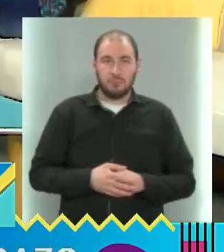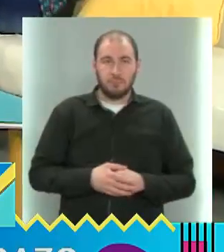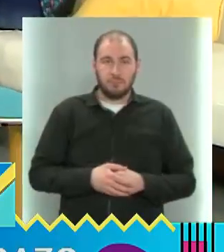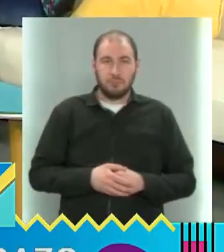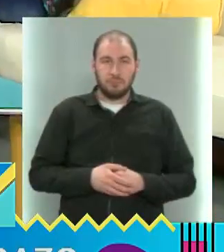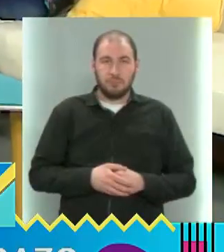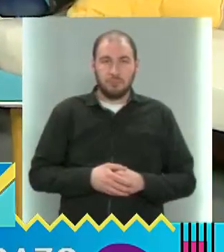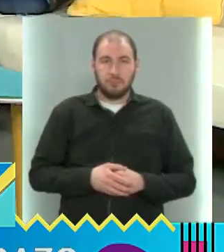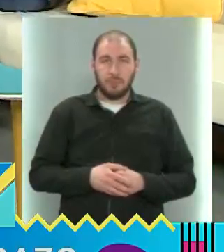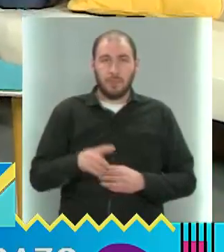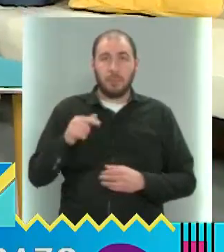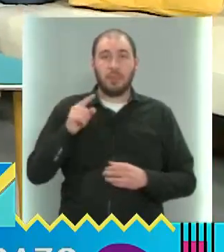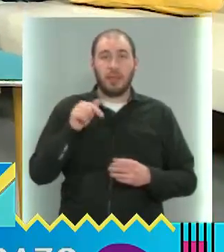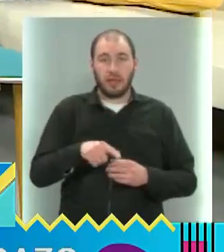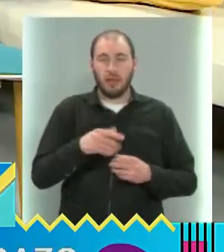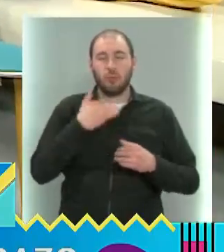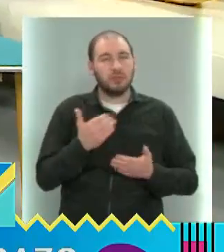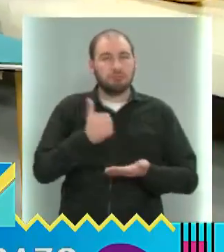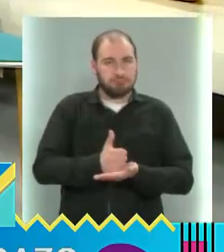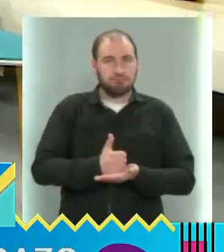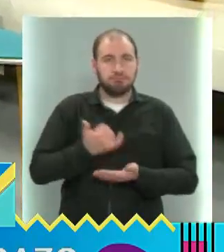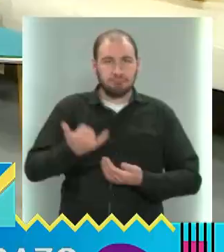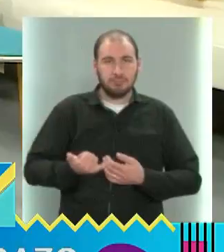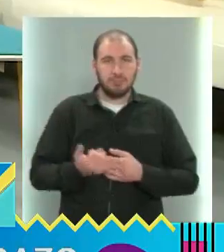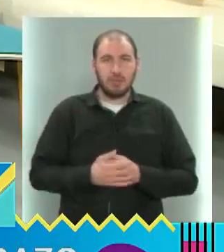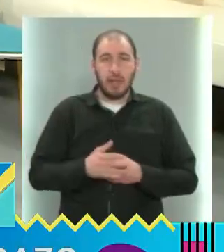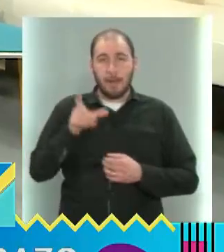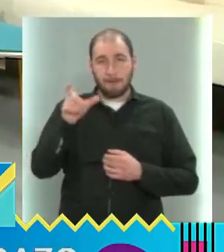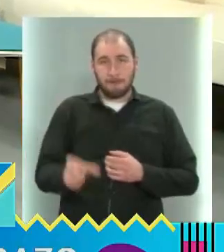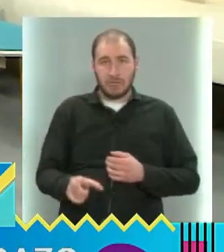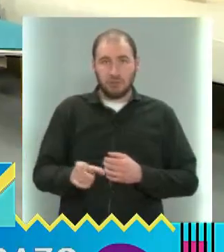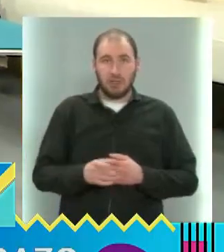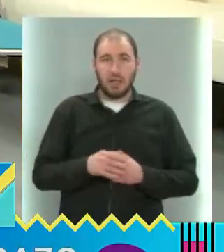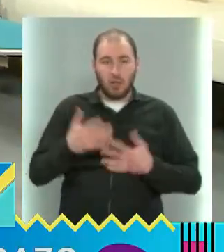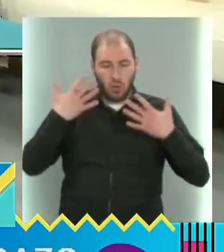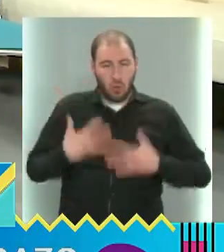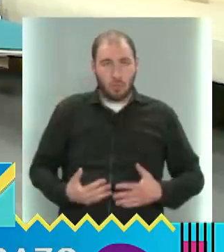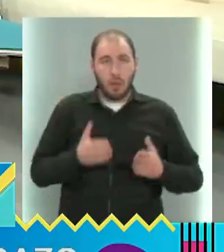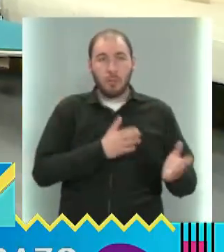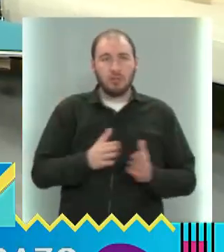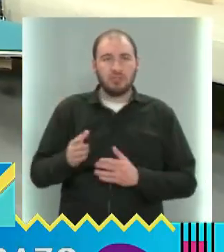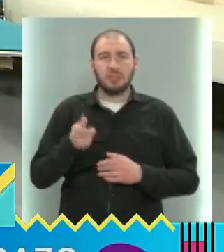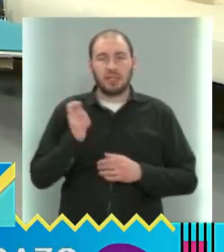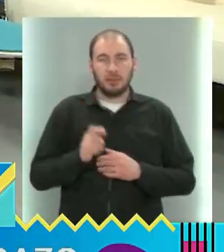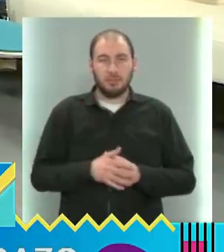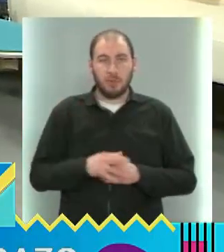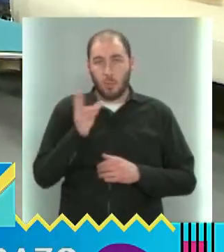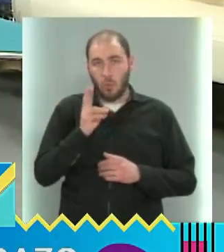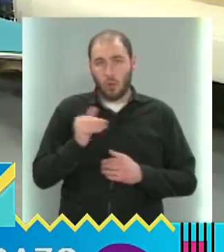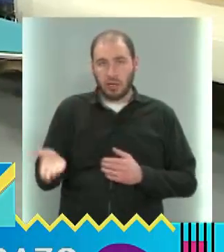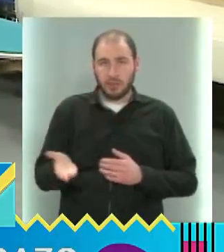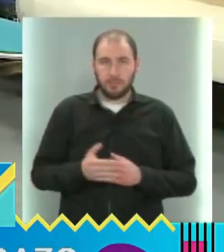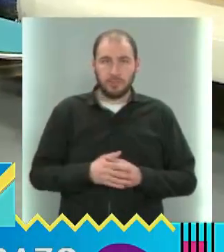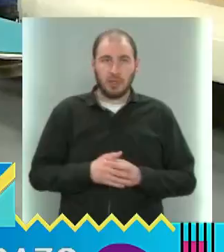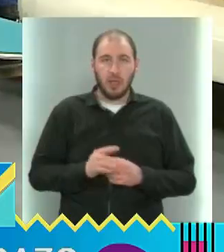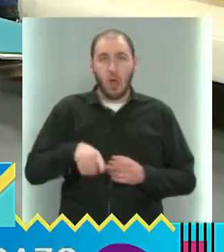Entonces, y aún cuando estuviera presente, digamos, la persona que le va a poner el cuerpo a este proceso sigue siendo la mujer.